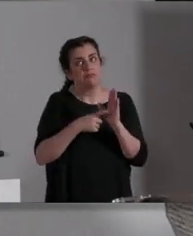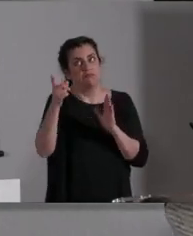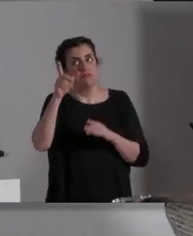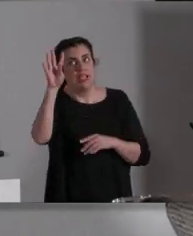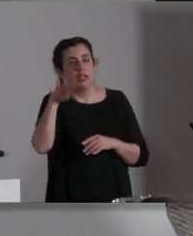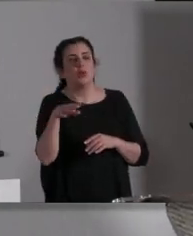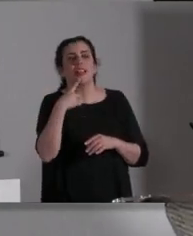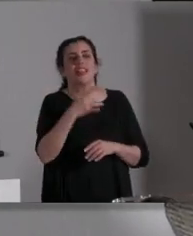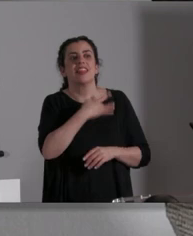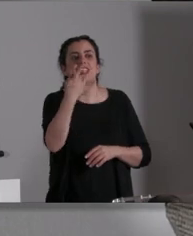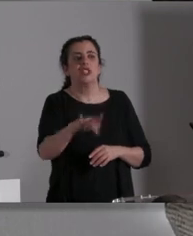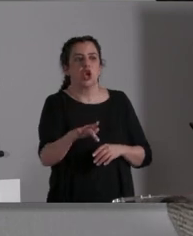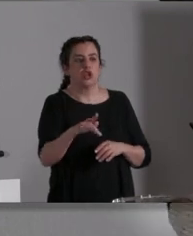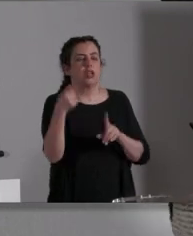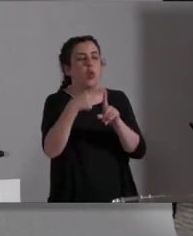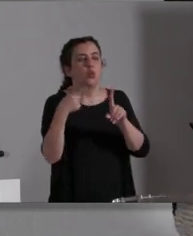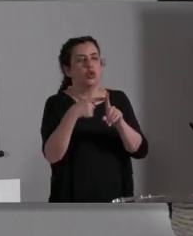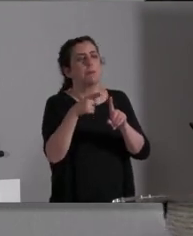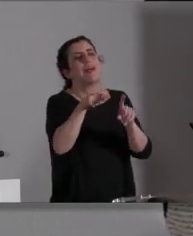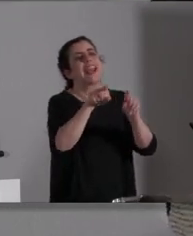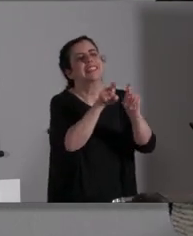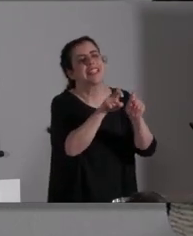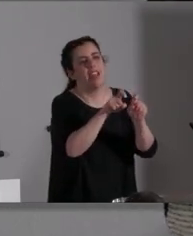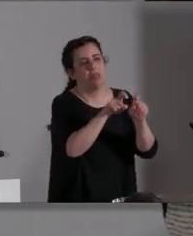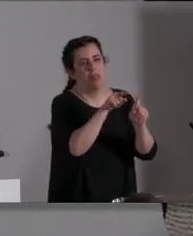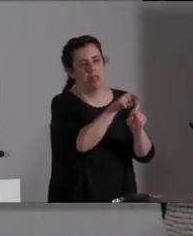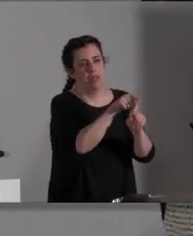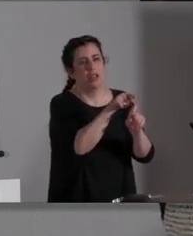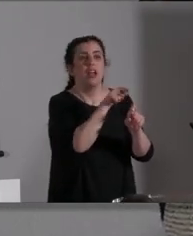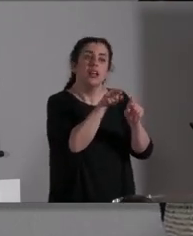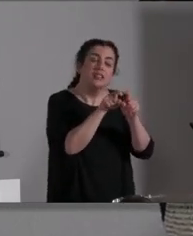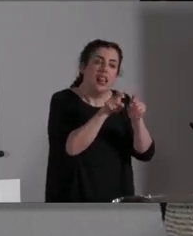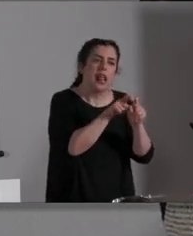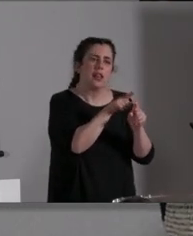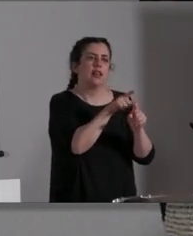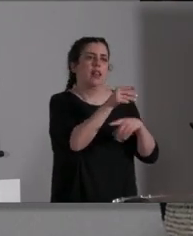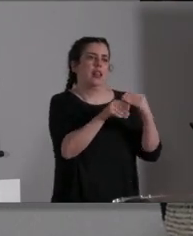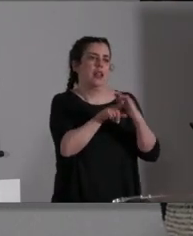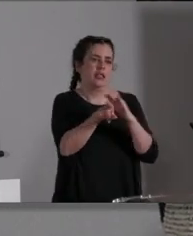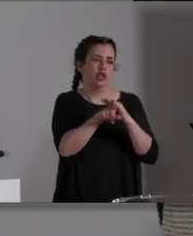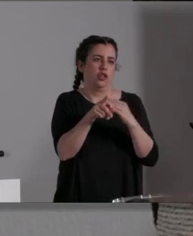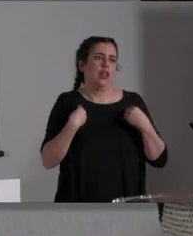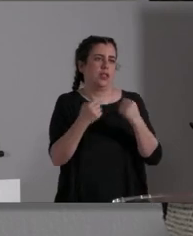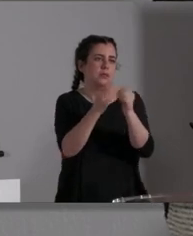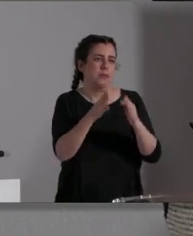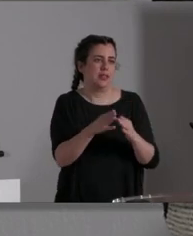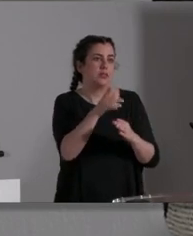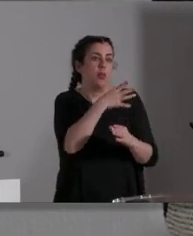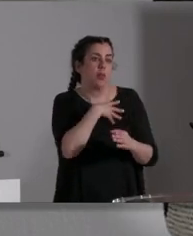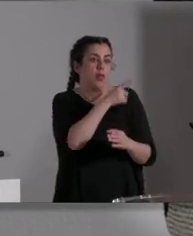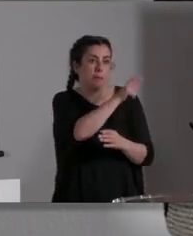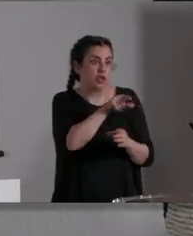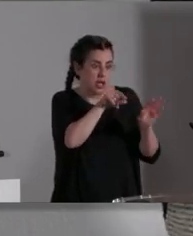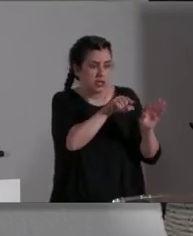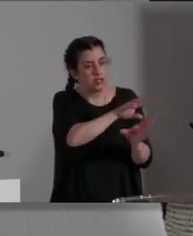hacer la cesión de uso a la entidad y es la entidad la que gestiona esas viviendas y puede incorporar a esas personas. Y quién